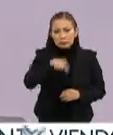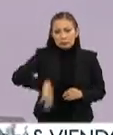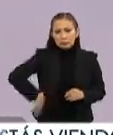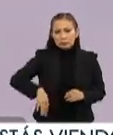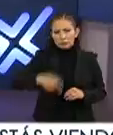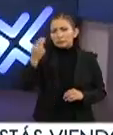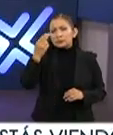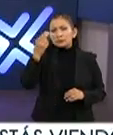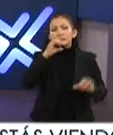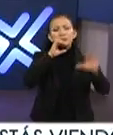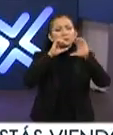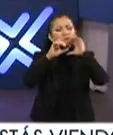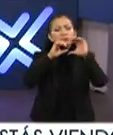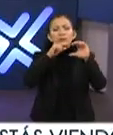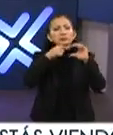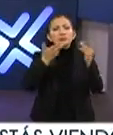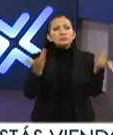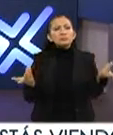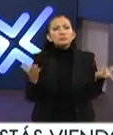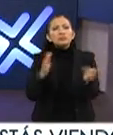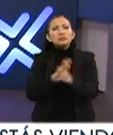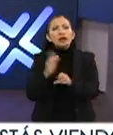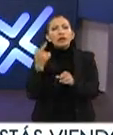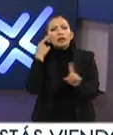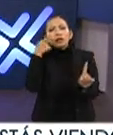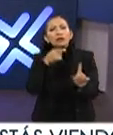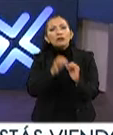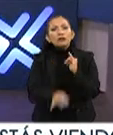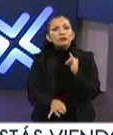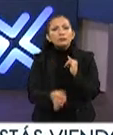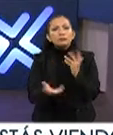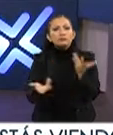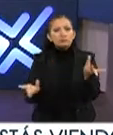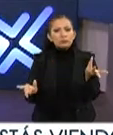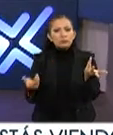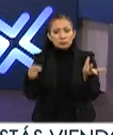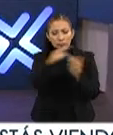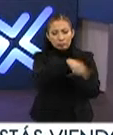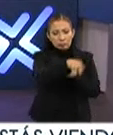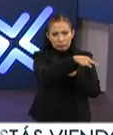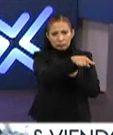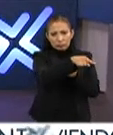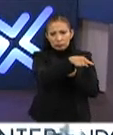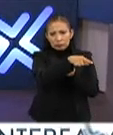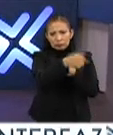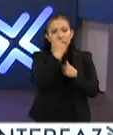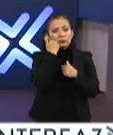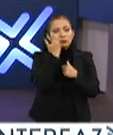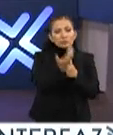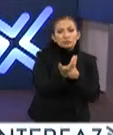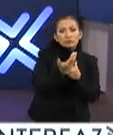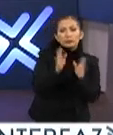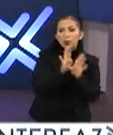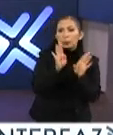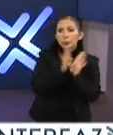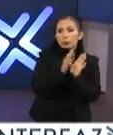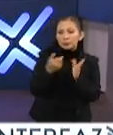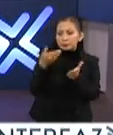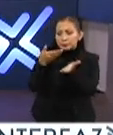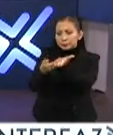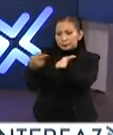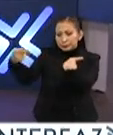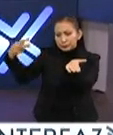precisamente necesidad de comunicar, pero ¿cuál era la intención final? O sea, ustedes lo que querían era poner sobre